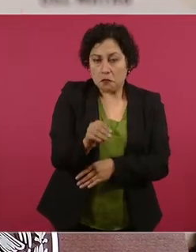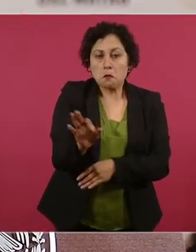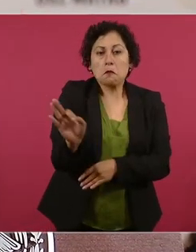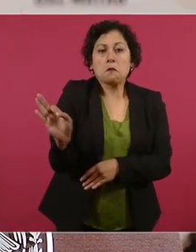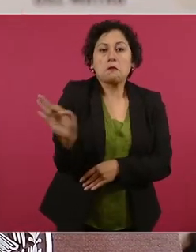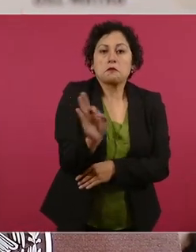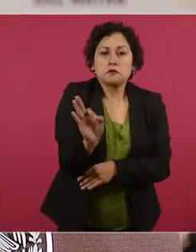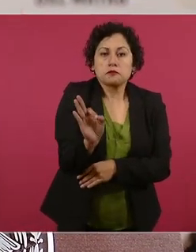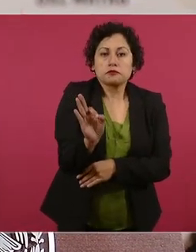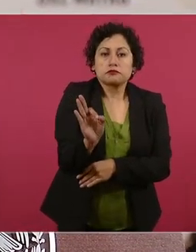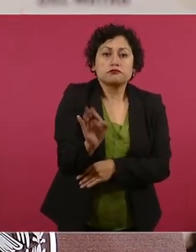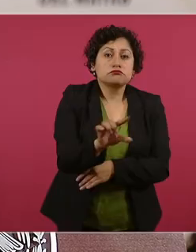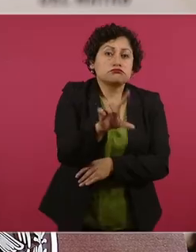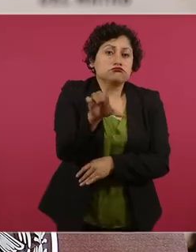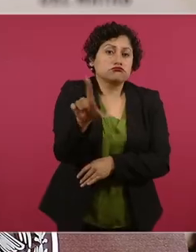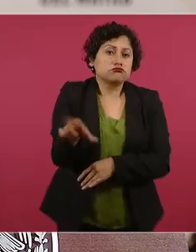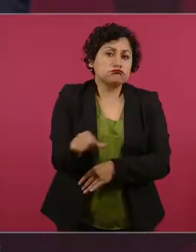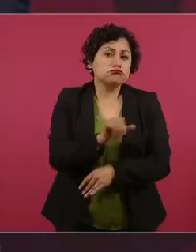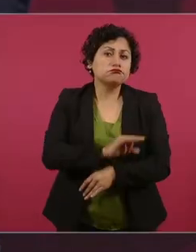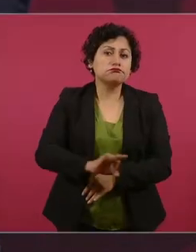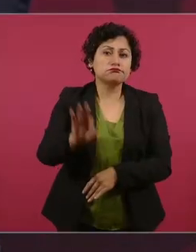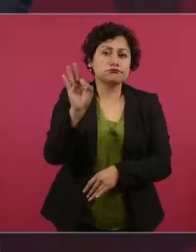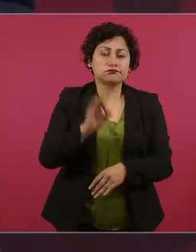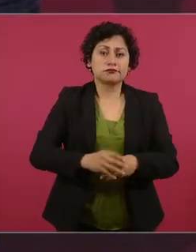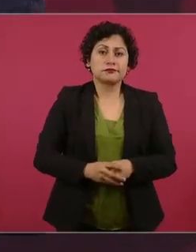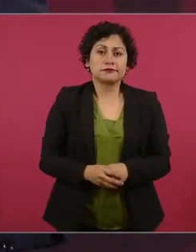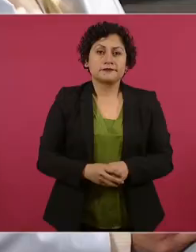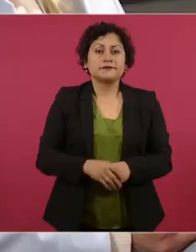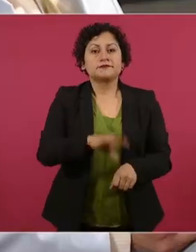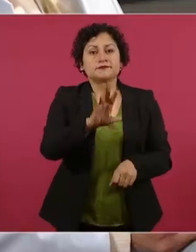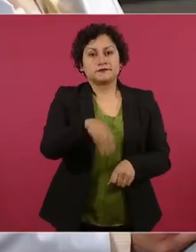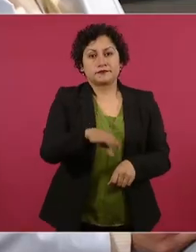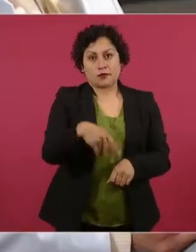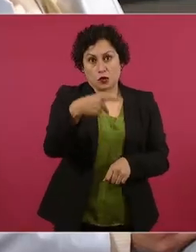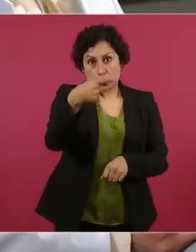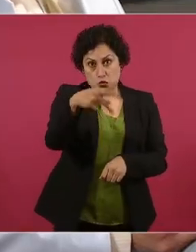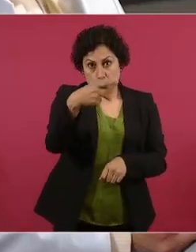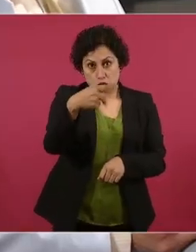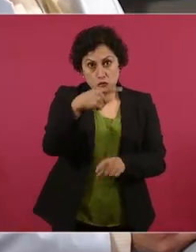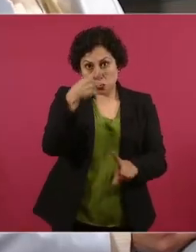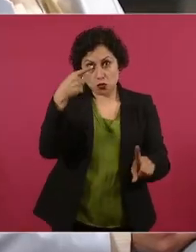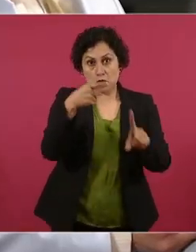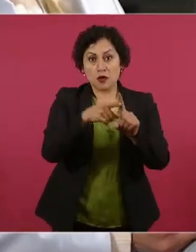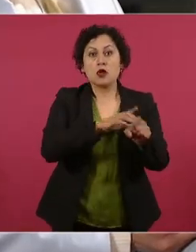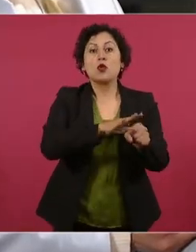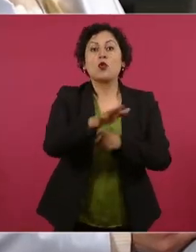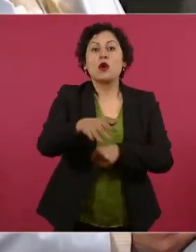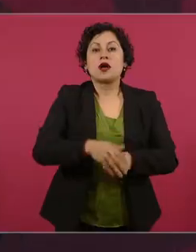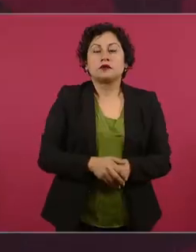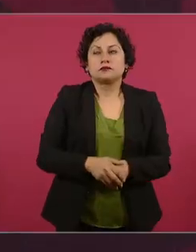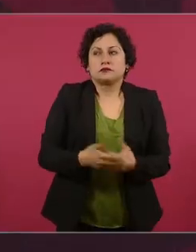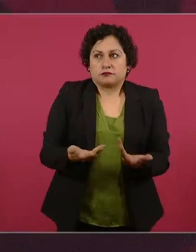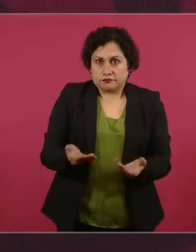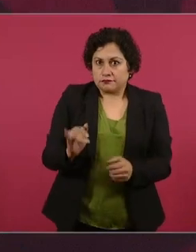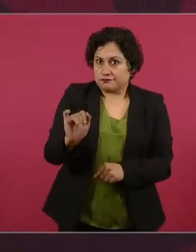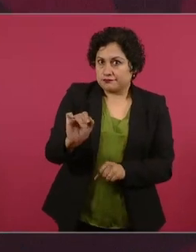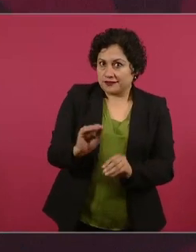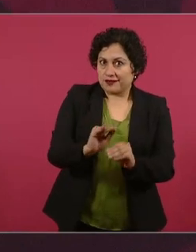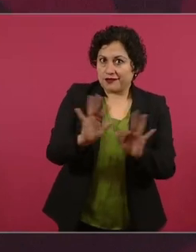pero puede ser que pase después. La apuesta es que se gane las 2/3 partes para que se apruebe. ¿Para qué son las